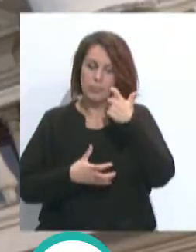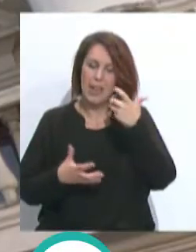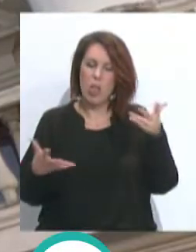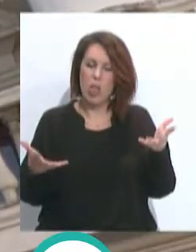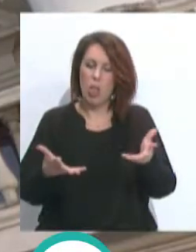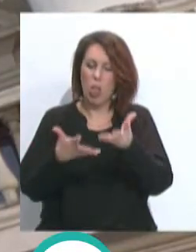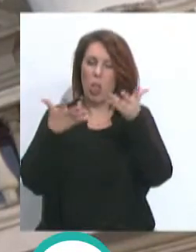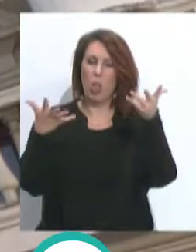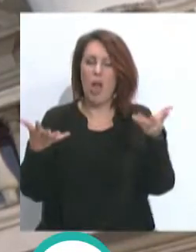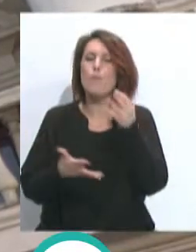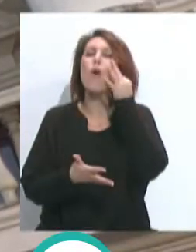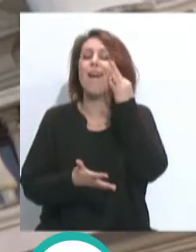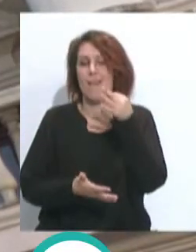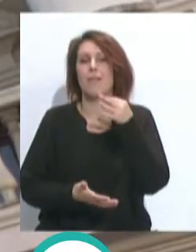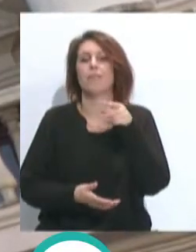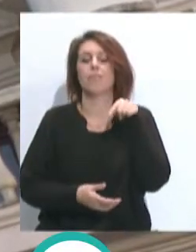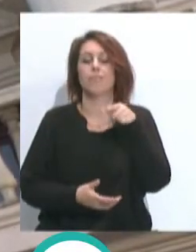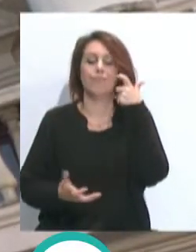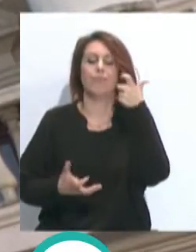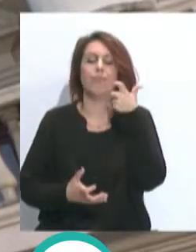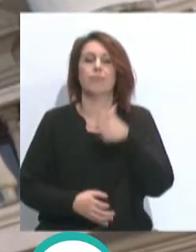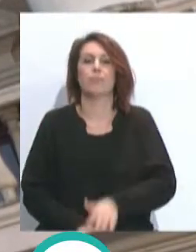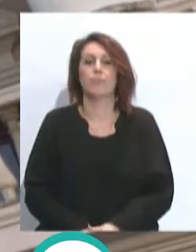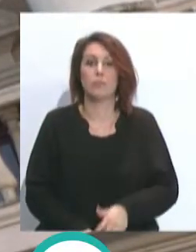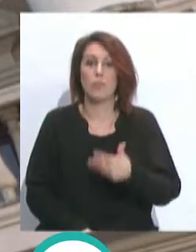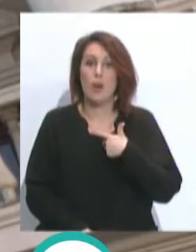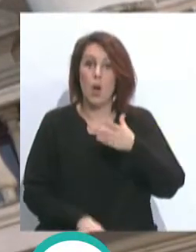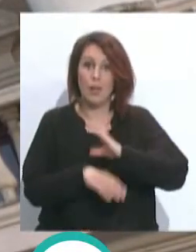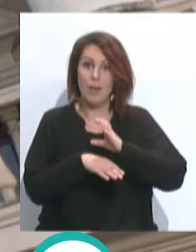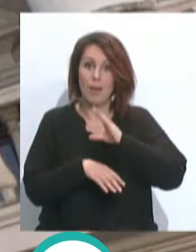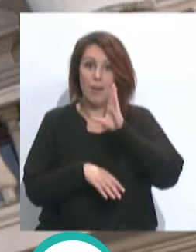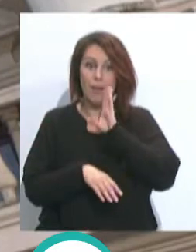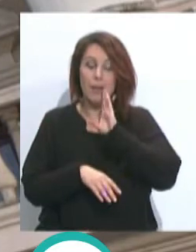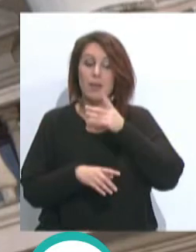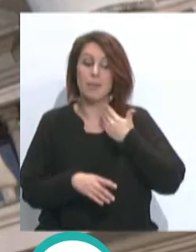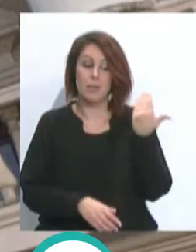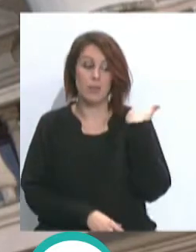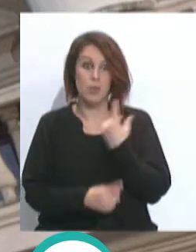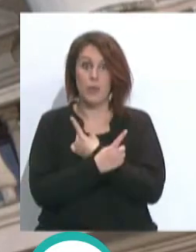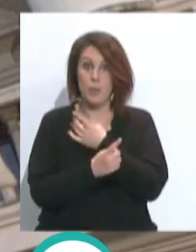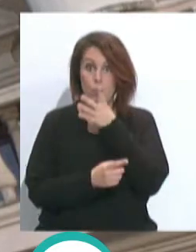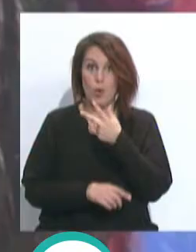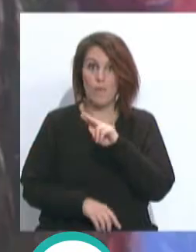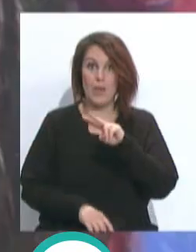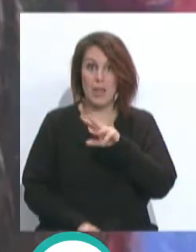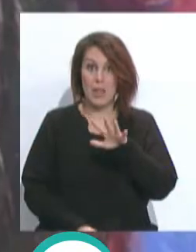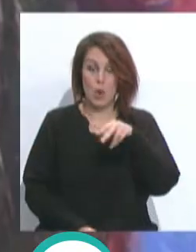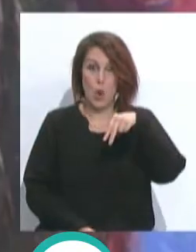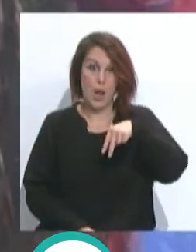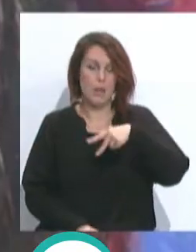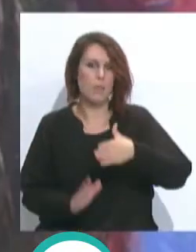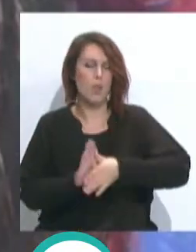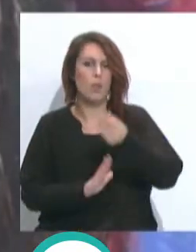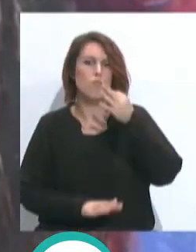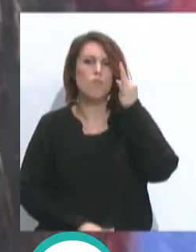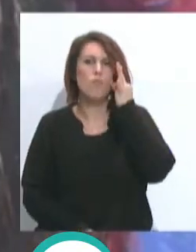precariedad de las mujeres. La concejala ha recordado que en el mes de noviembre, con ocasión del 25N, desde la Fundación de la